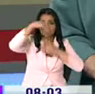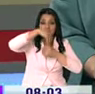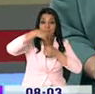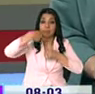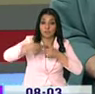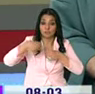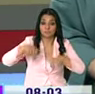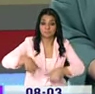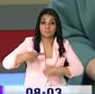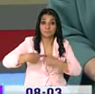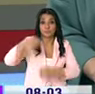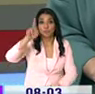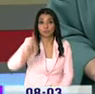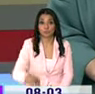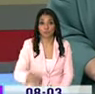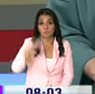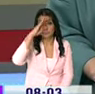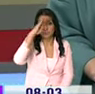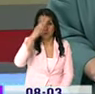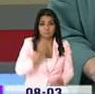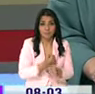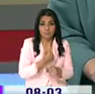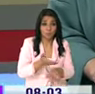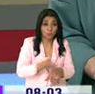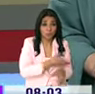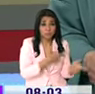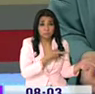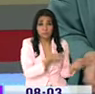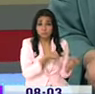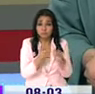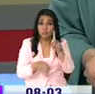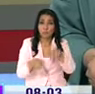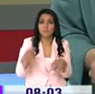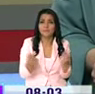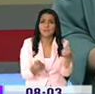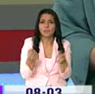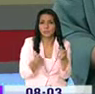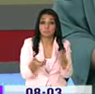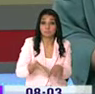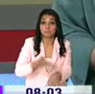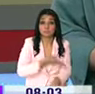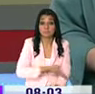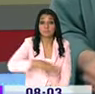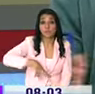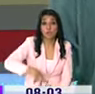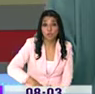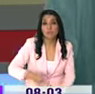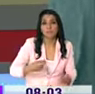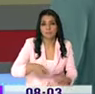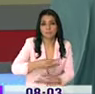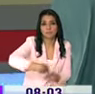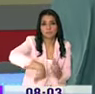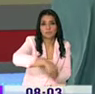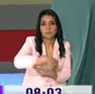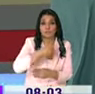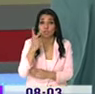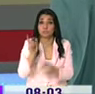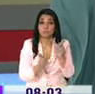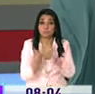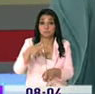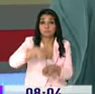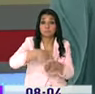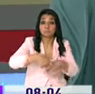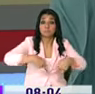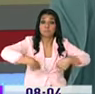Al sur de Quito, trabajos preventivos de la policía permitieron recuperar varios vehículos que fueron reportados como robados. Dos sujetos que se movilizaban en